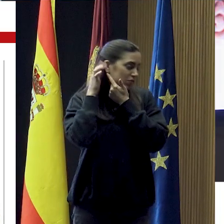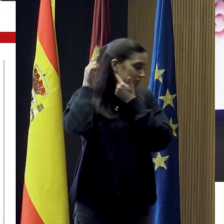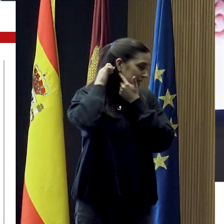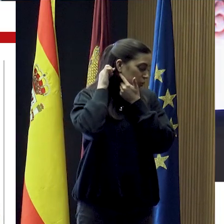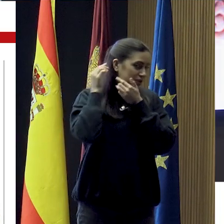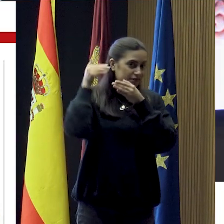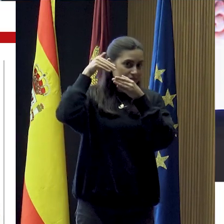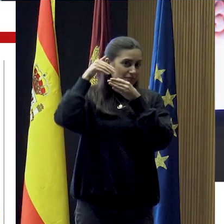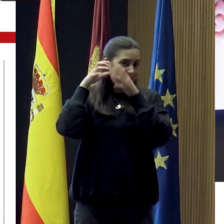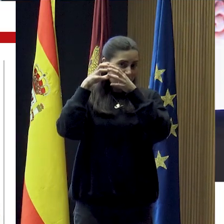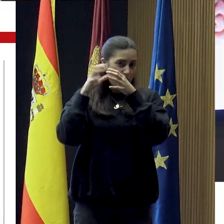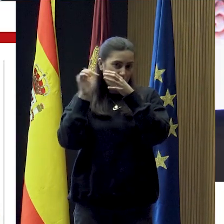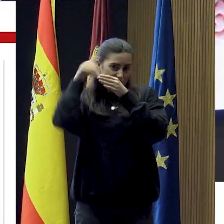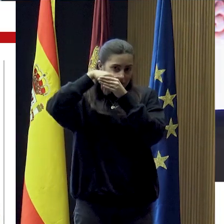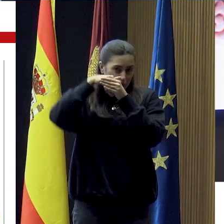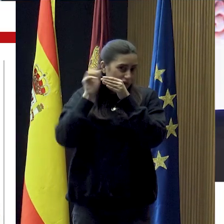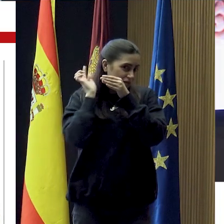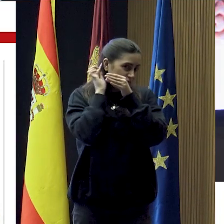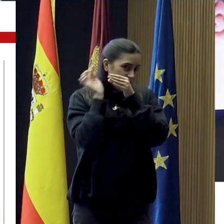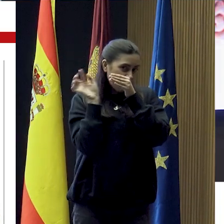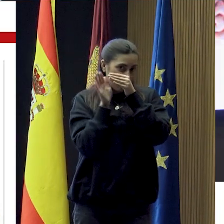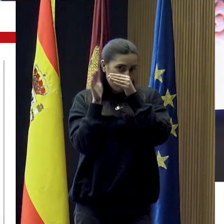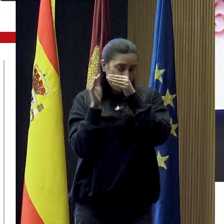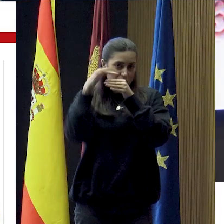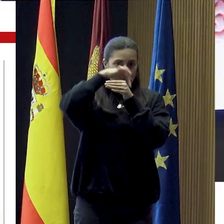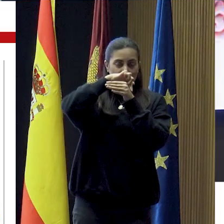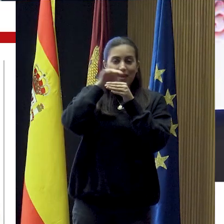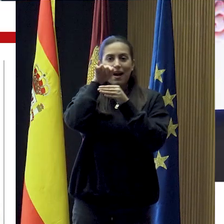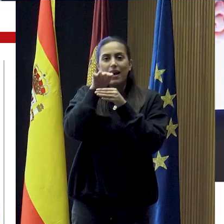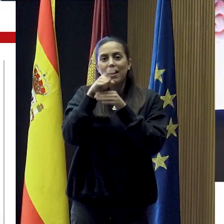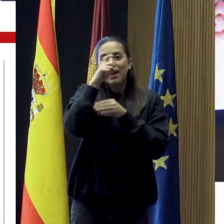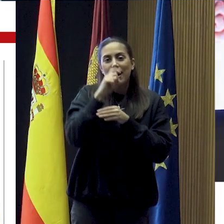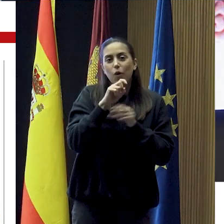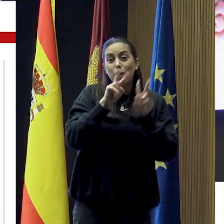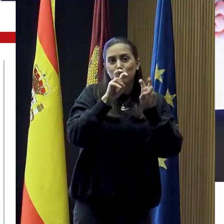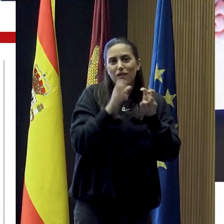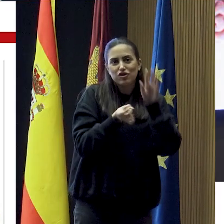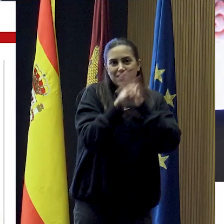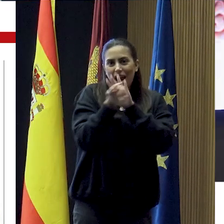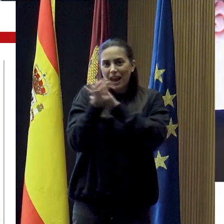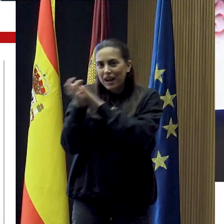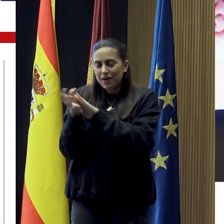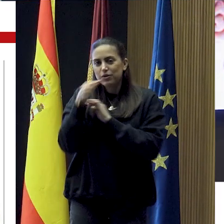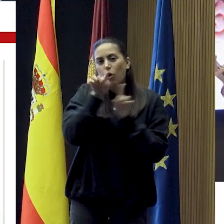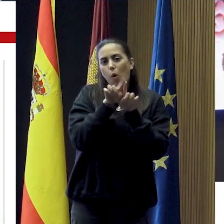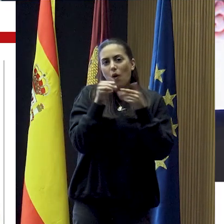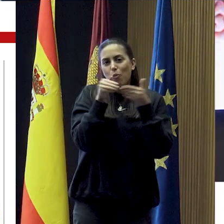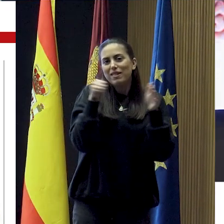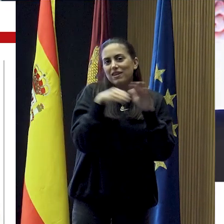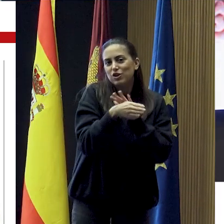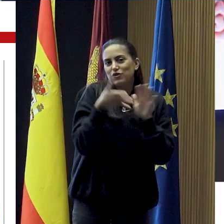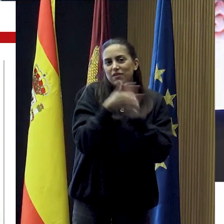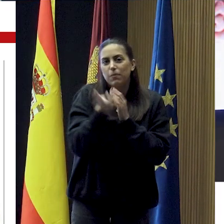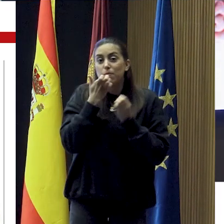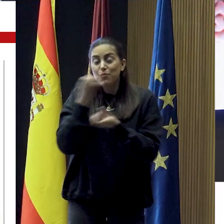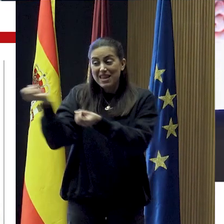del cerebro, y allí pues van a ir generándose esos nuevos recuerdos. Ahí tenemos como una puerta de entrada. Toda la nueva